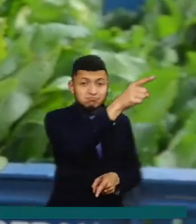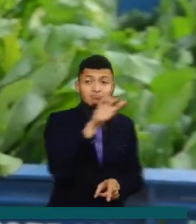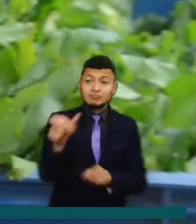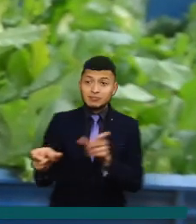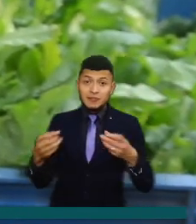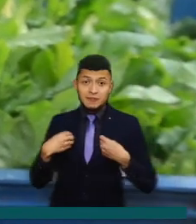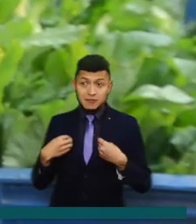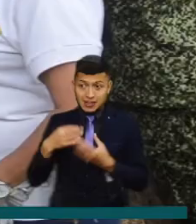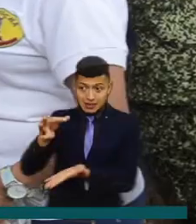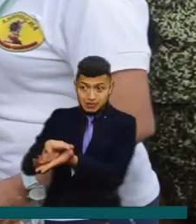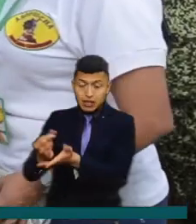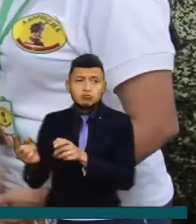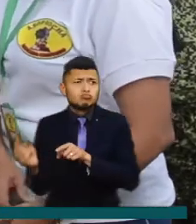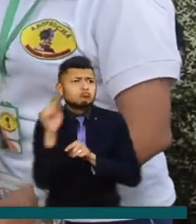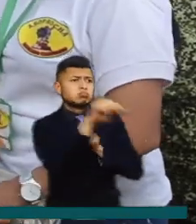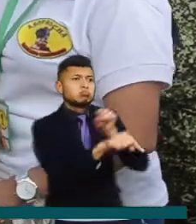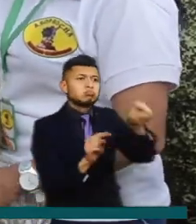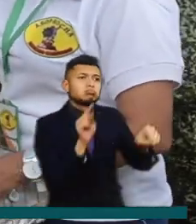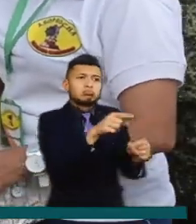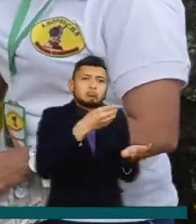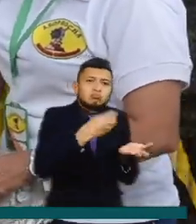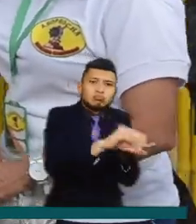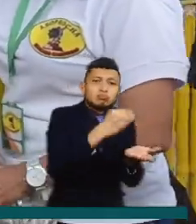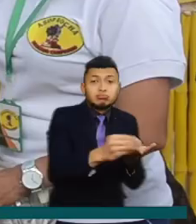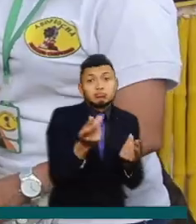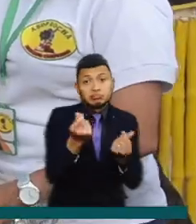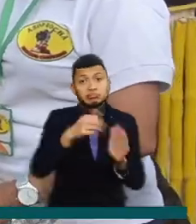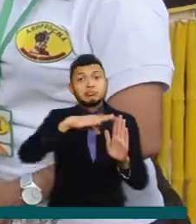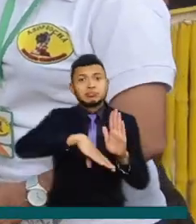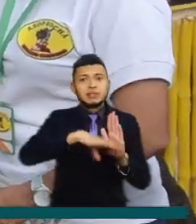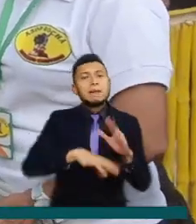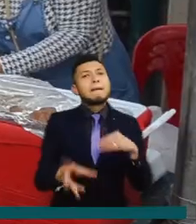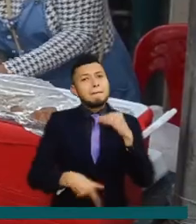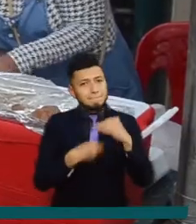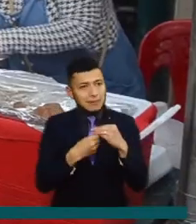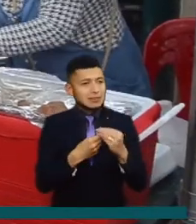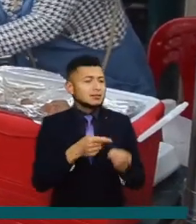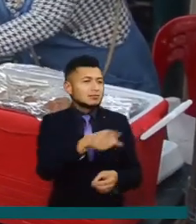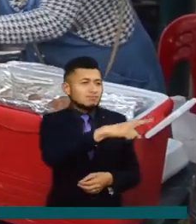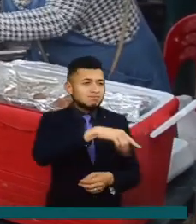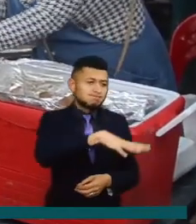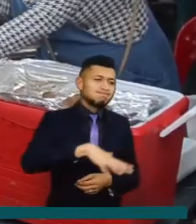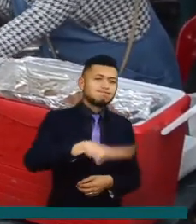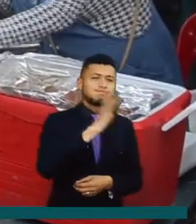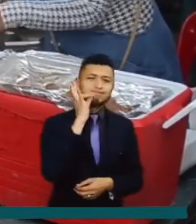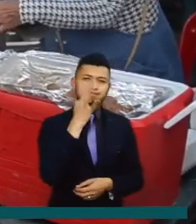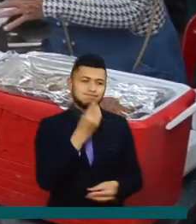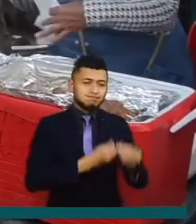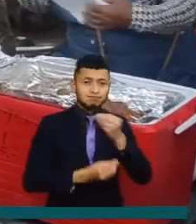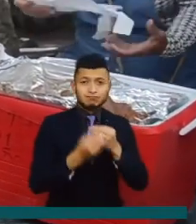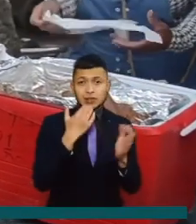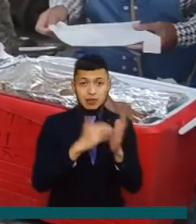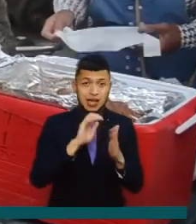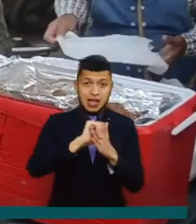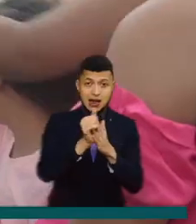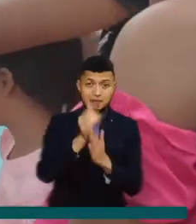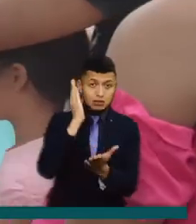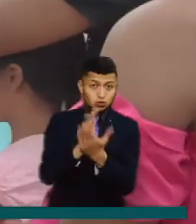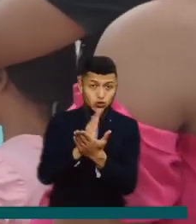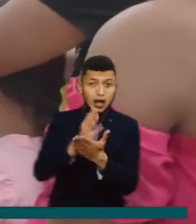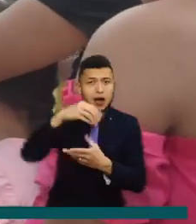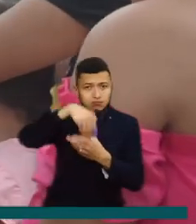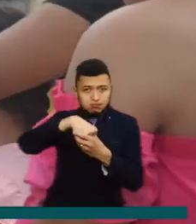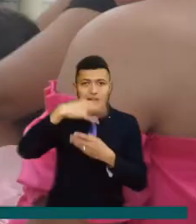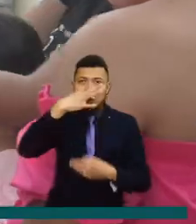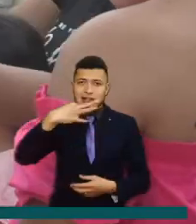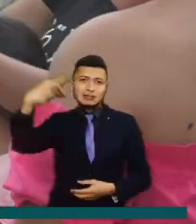desplazan los habitantes de la capital para adquirir los alimentos a buen costo y consumir las delicias de la región como las arepas de yuca que traen